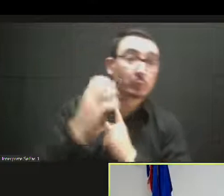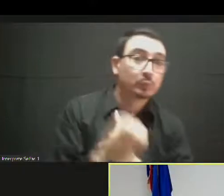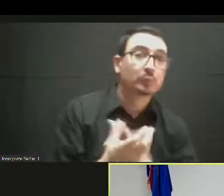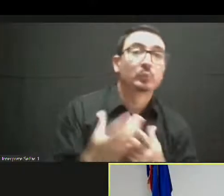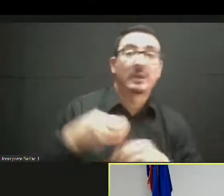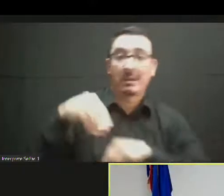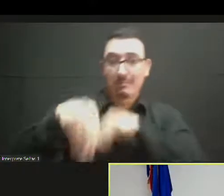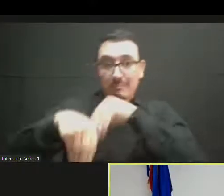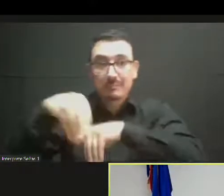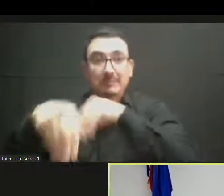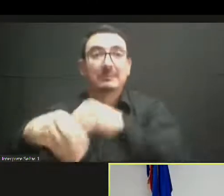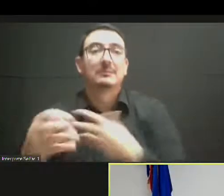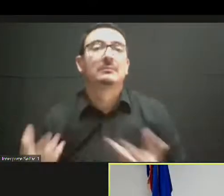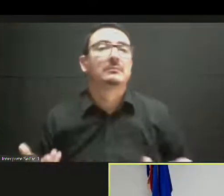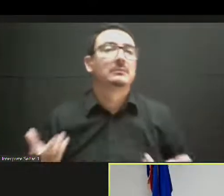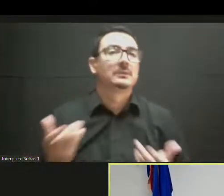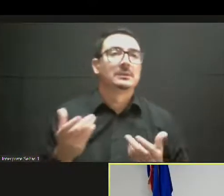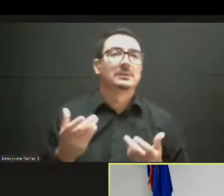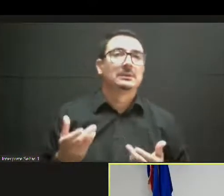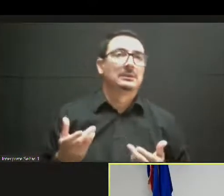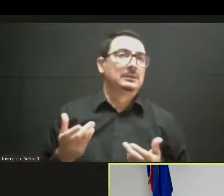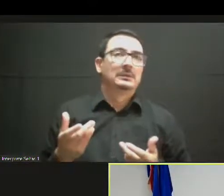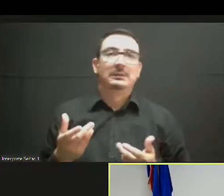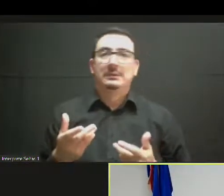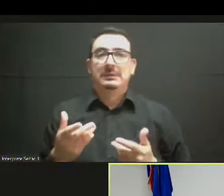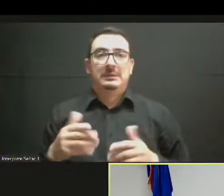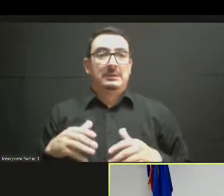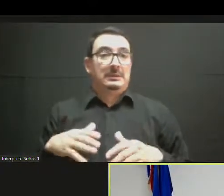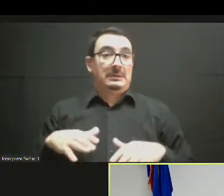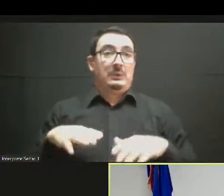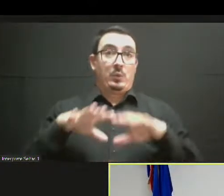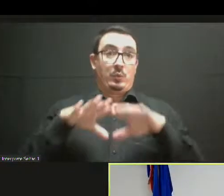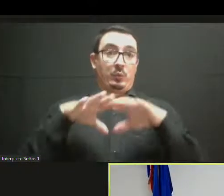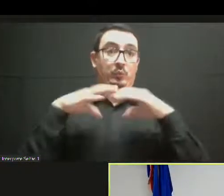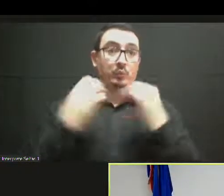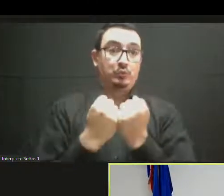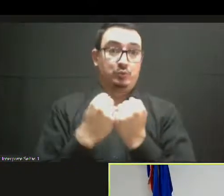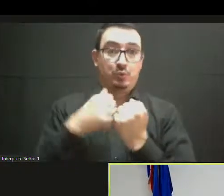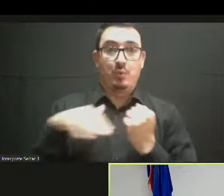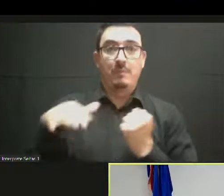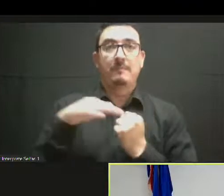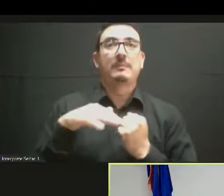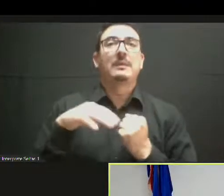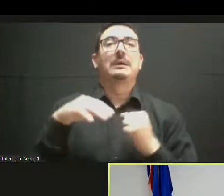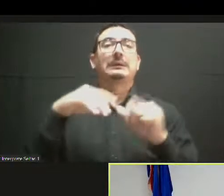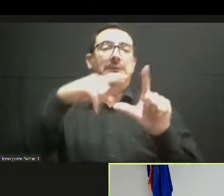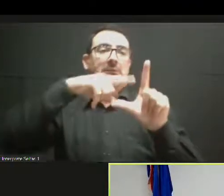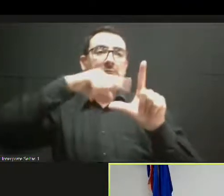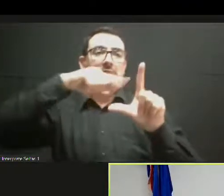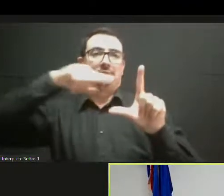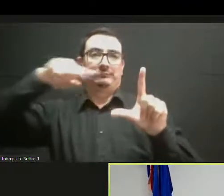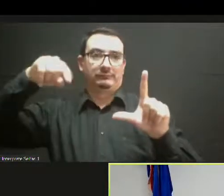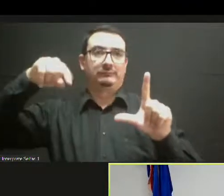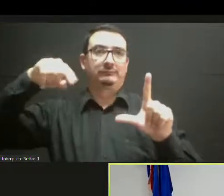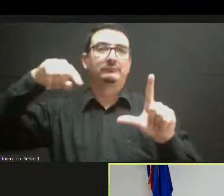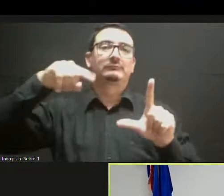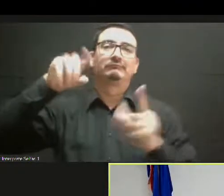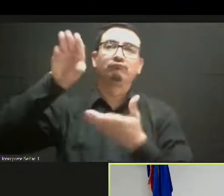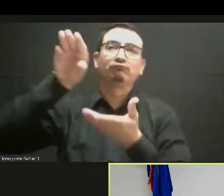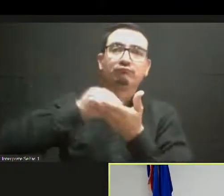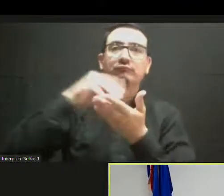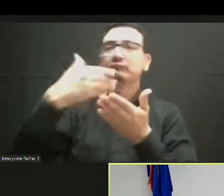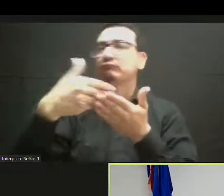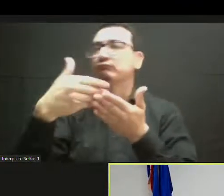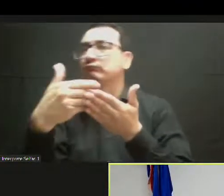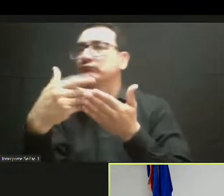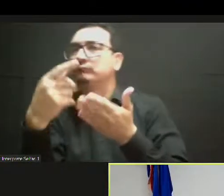subsectores. También tenemos una mesa de estadísticas que se encarga de recopilar y levantar